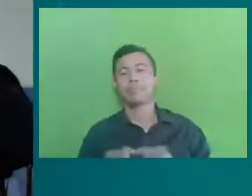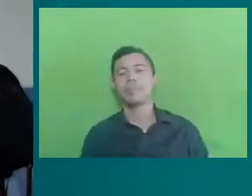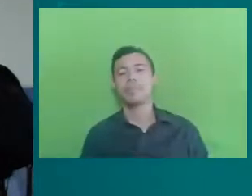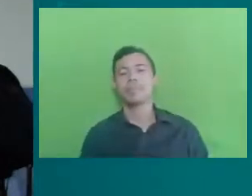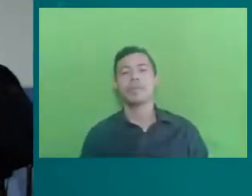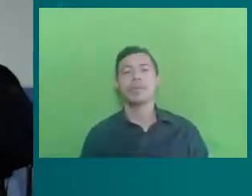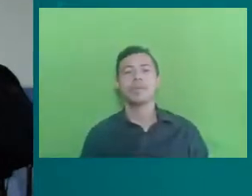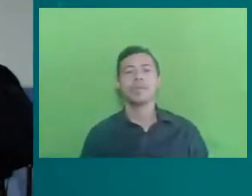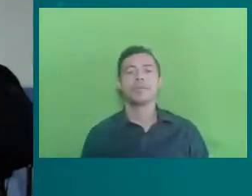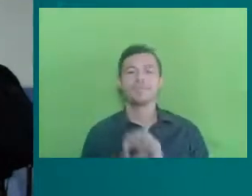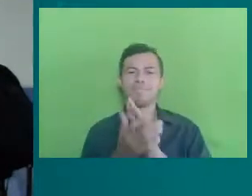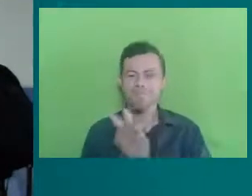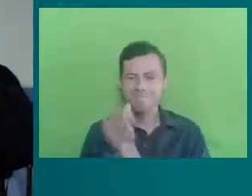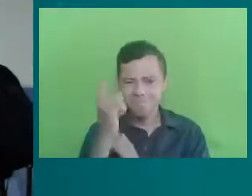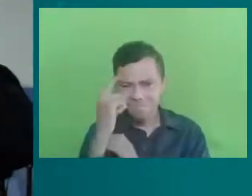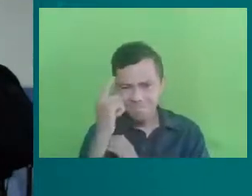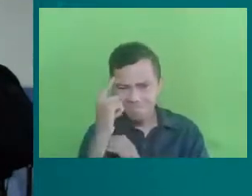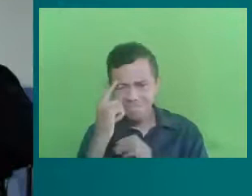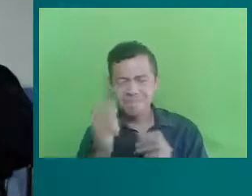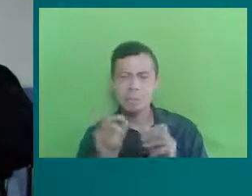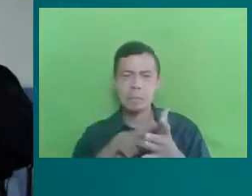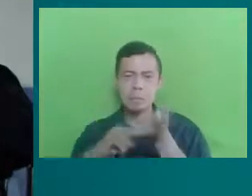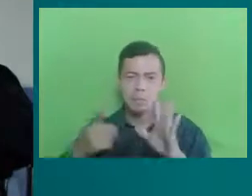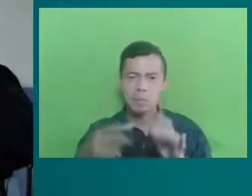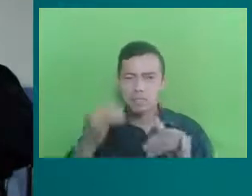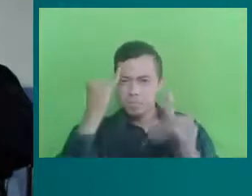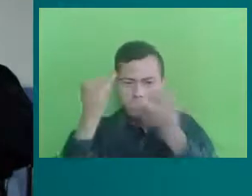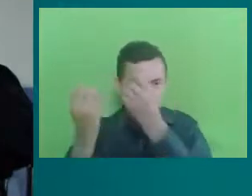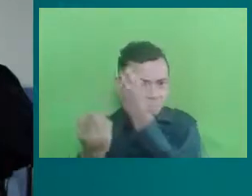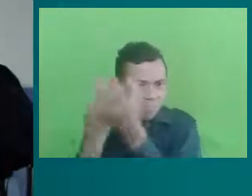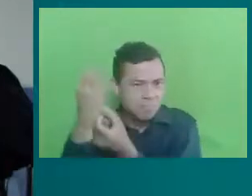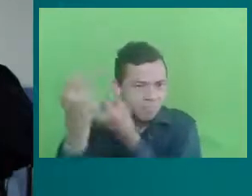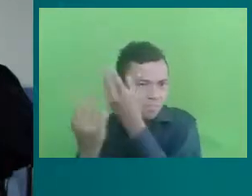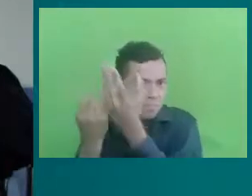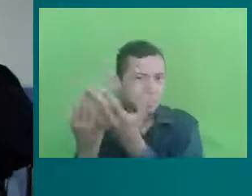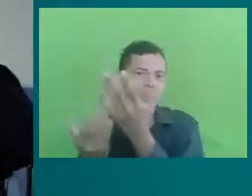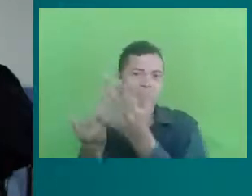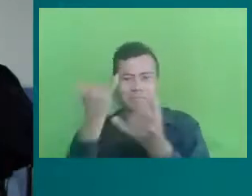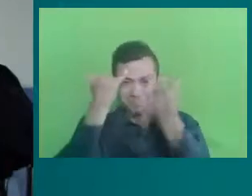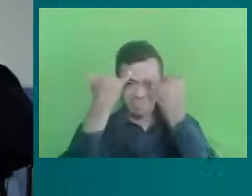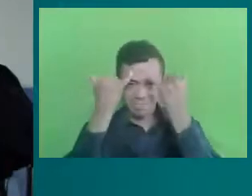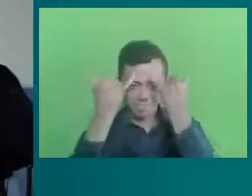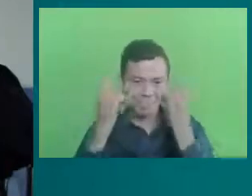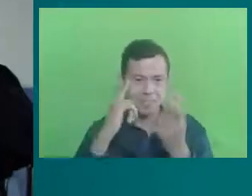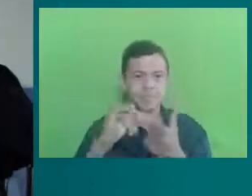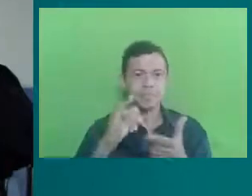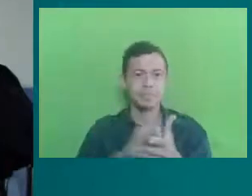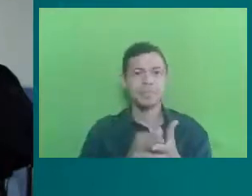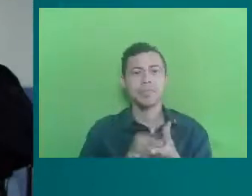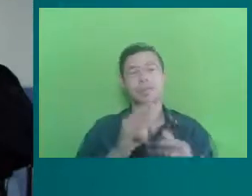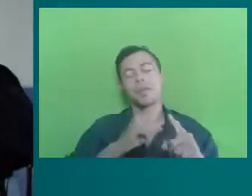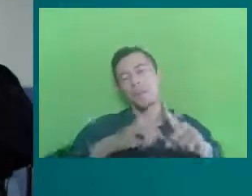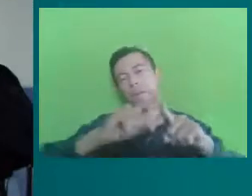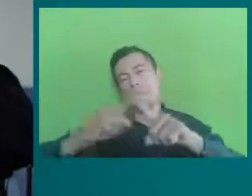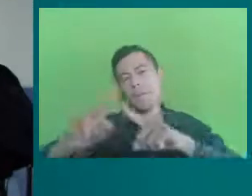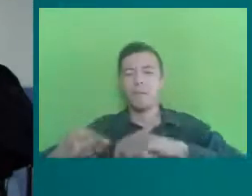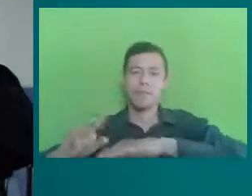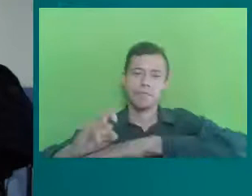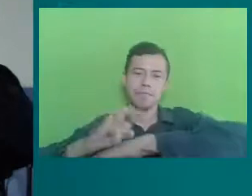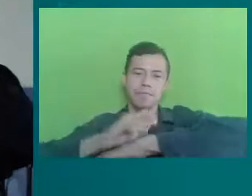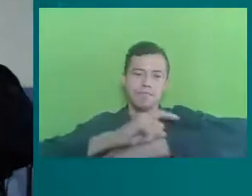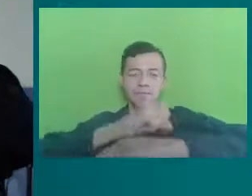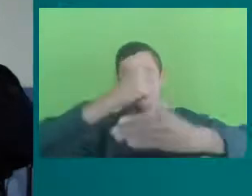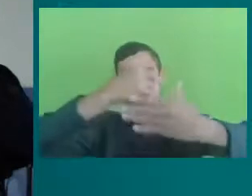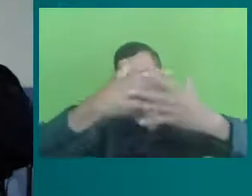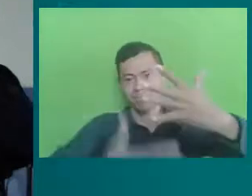inteligencia artificial o servicios o comenzar a innovar con inteligencia artificial. TensorFlow, Google, Colab, y bueno, creo que si